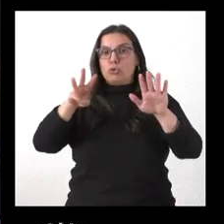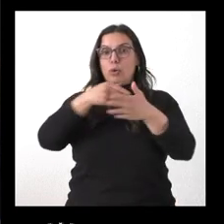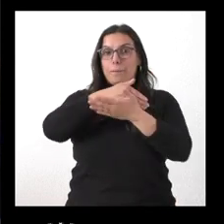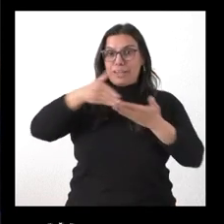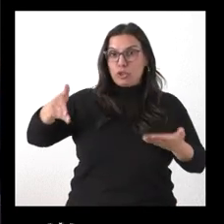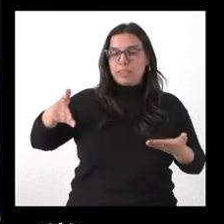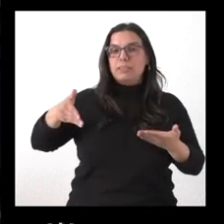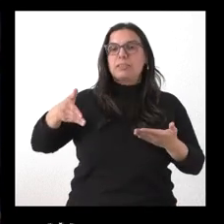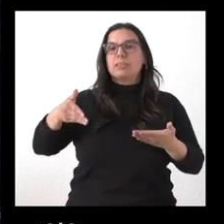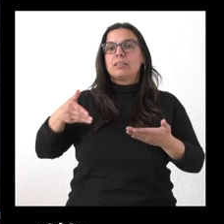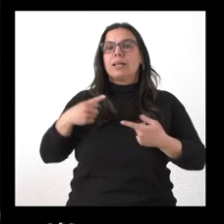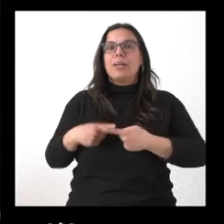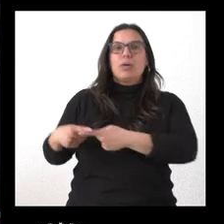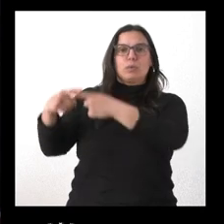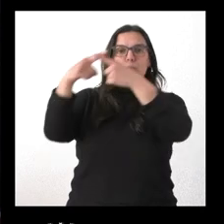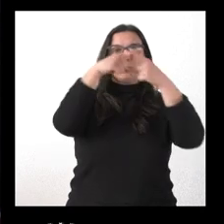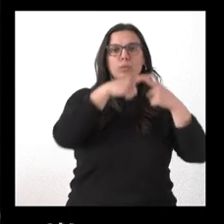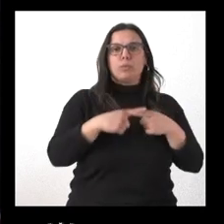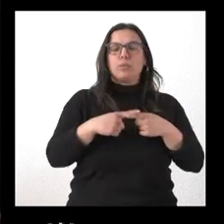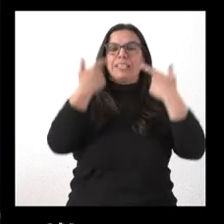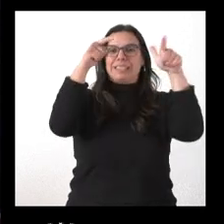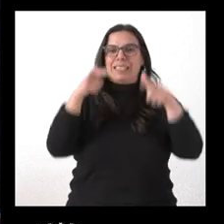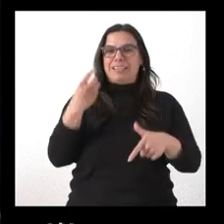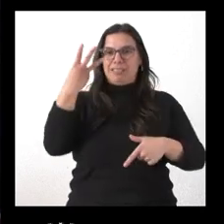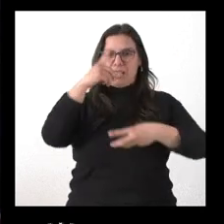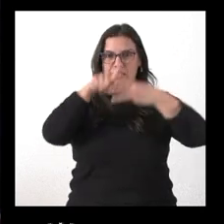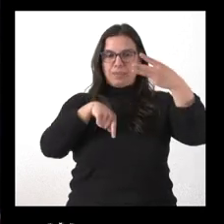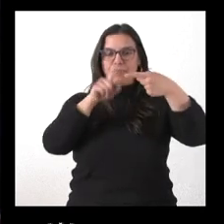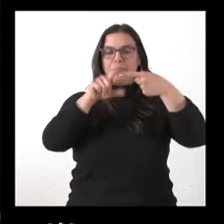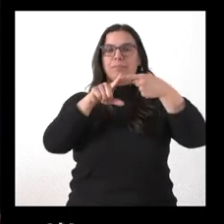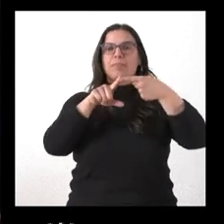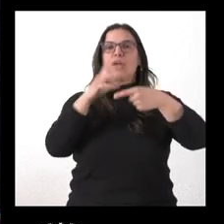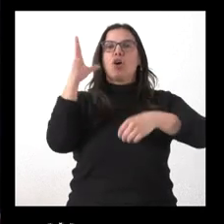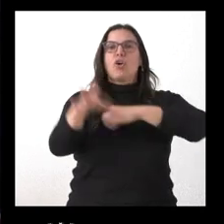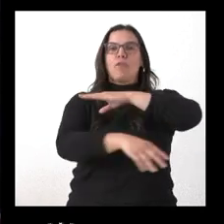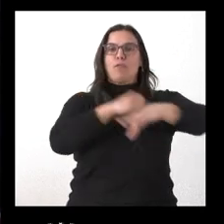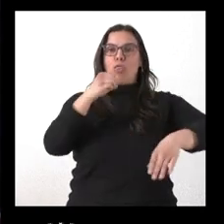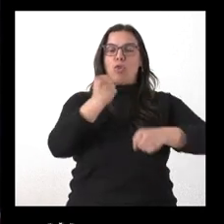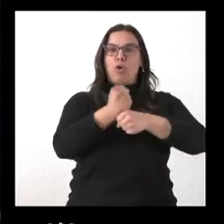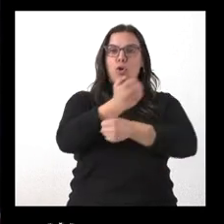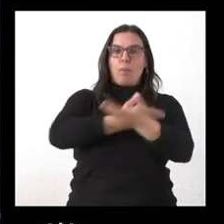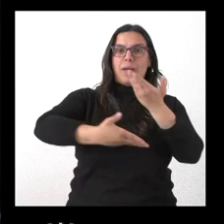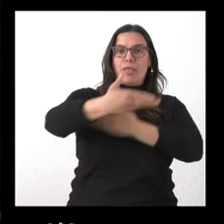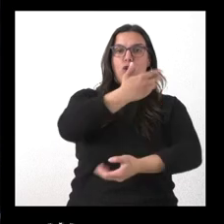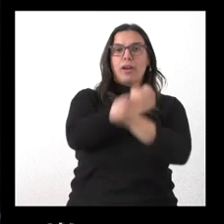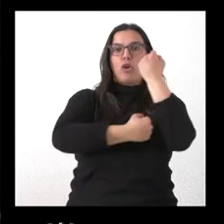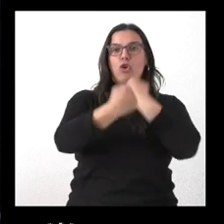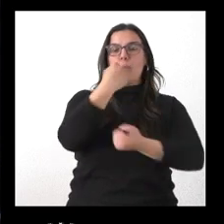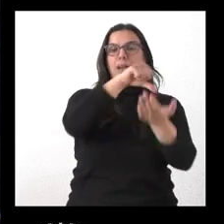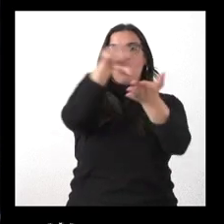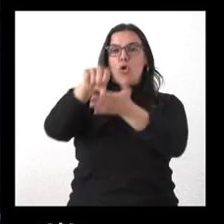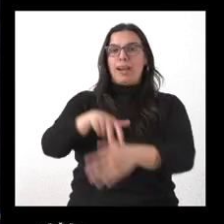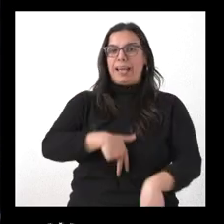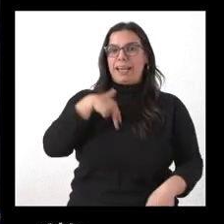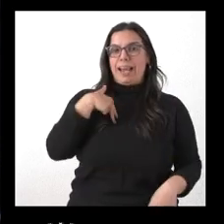distribuyen a través de tres grandes apartados el primero el relativo al fondo de cooperación económica local general que tiene carácter